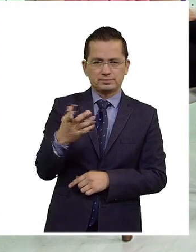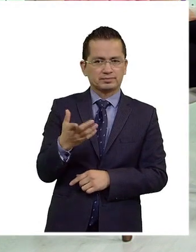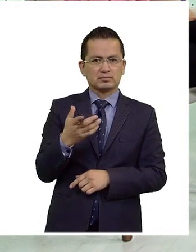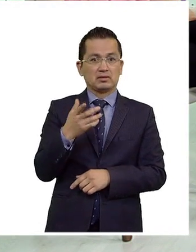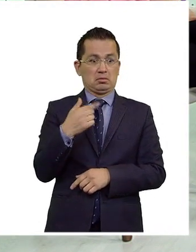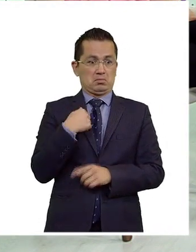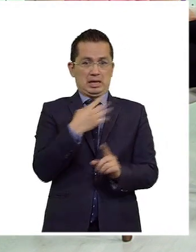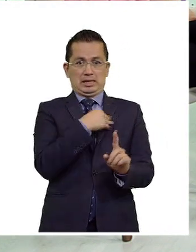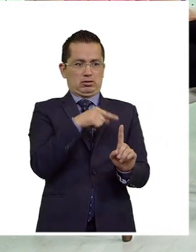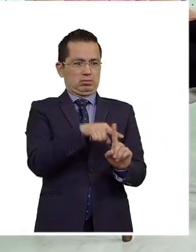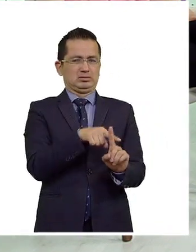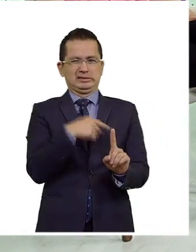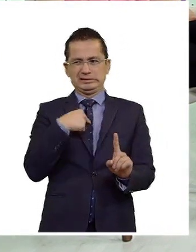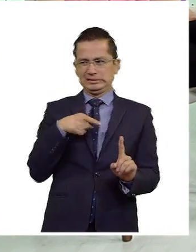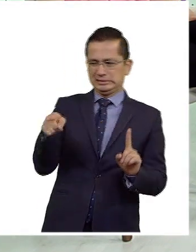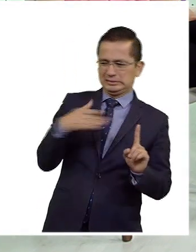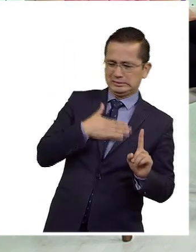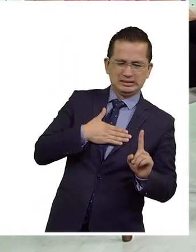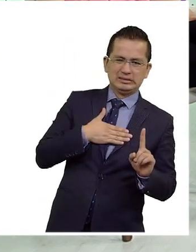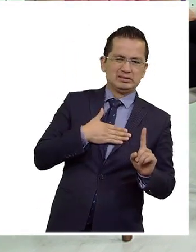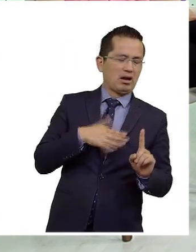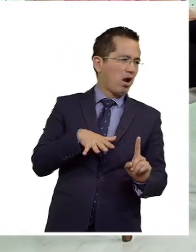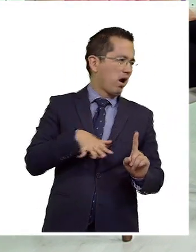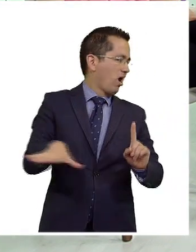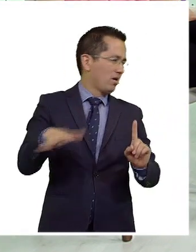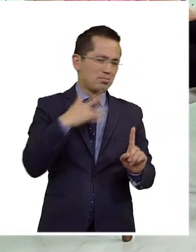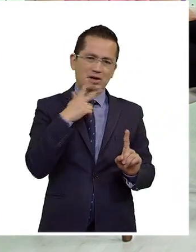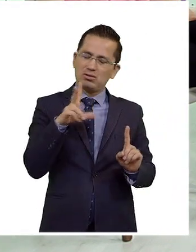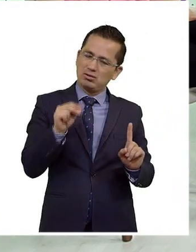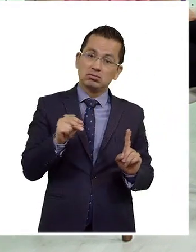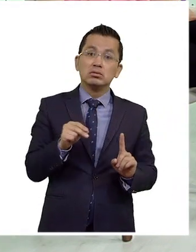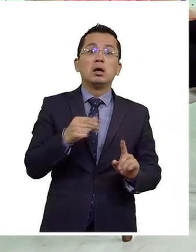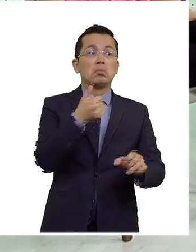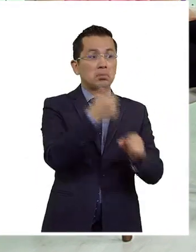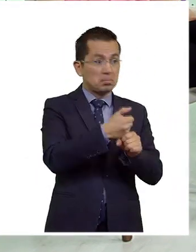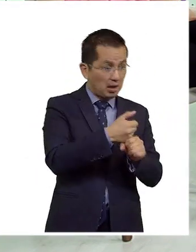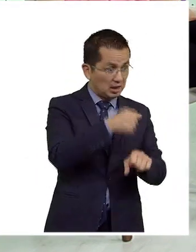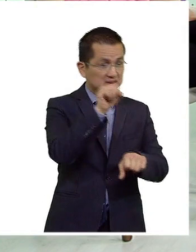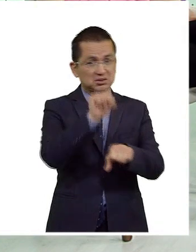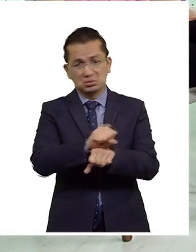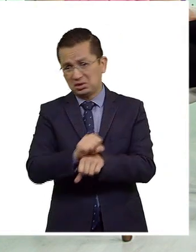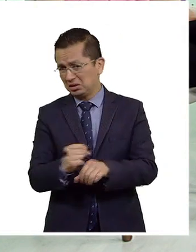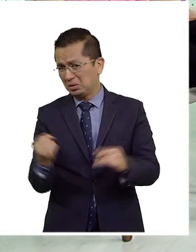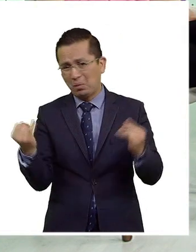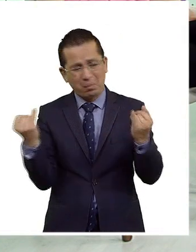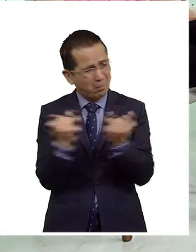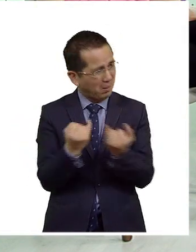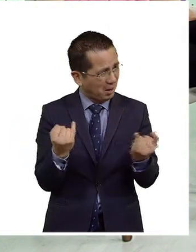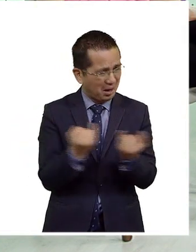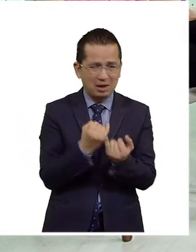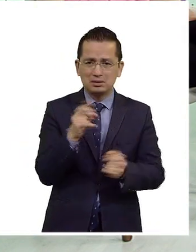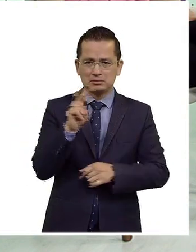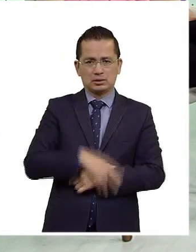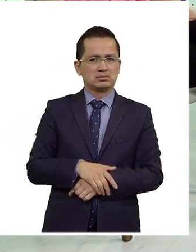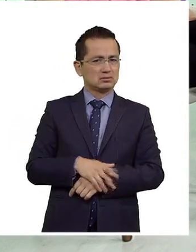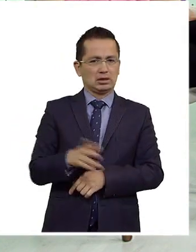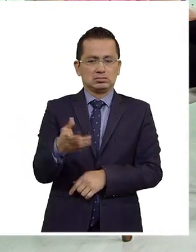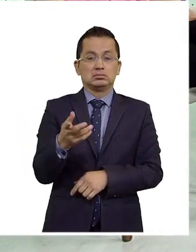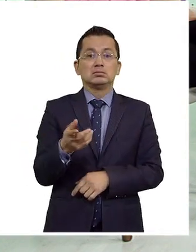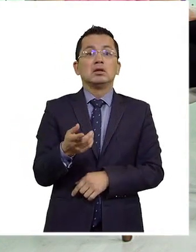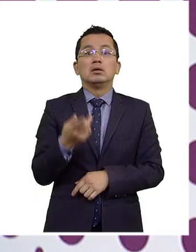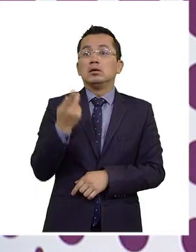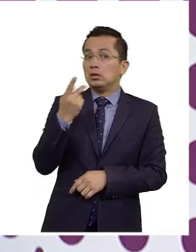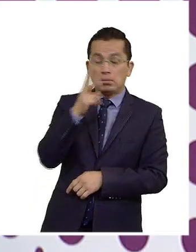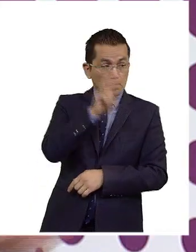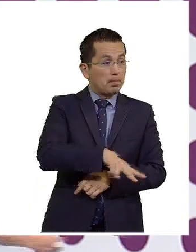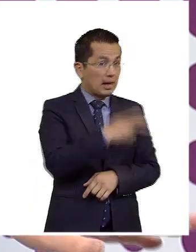es lo más sensato que hacen. Claro. Y no es el único, en primaria y secundaria hacen eso. Y eso incide además en su salud. Por supuesto, va a repercutir